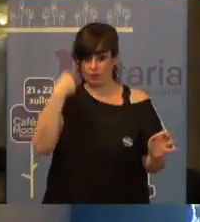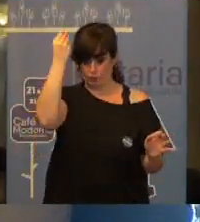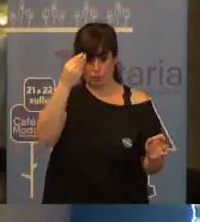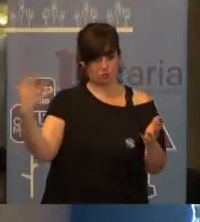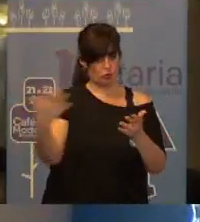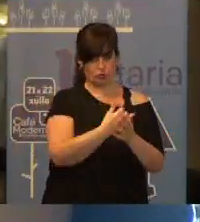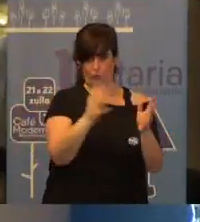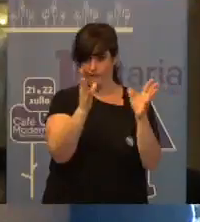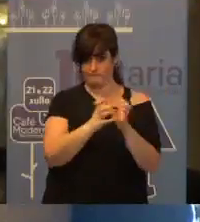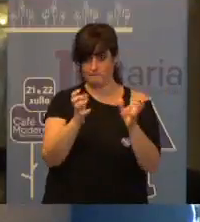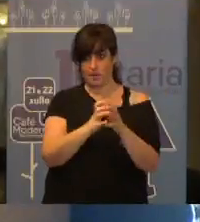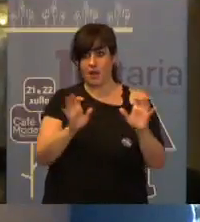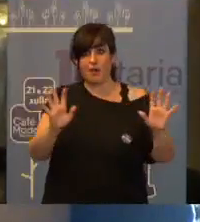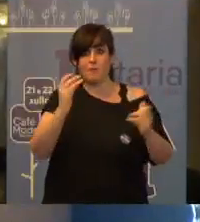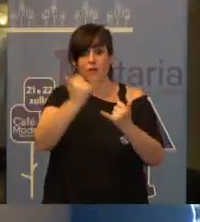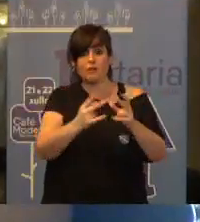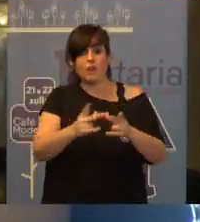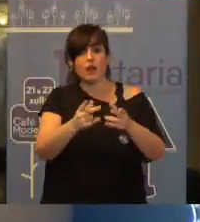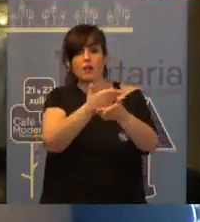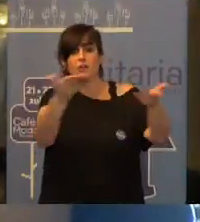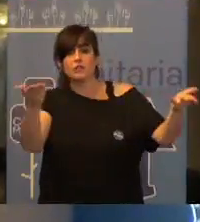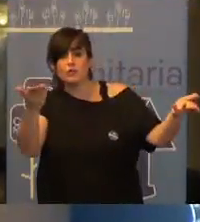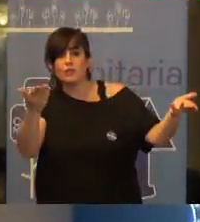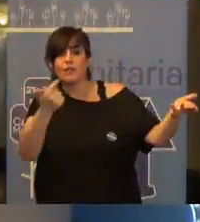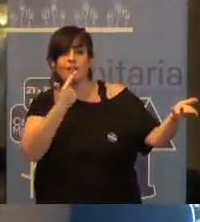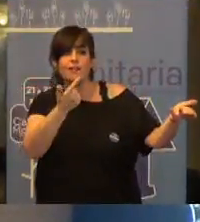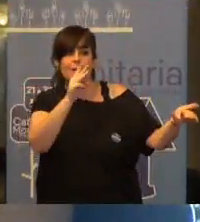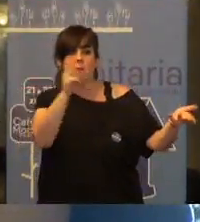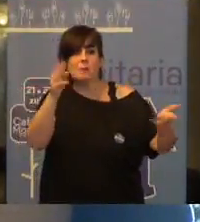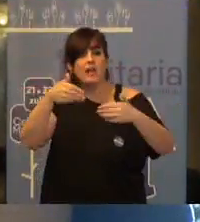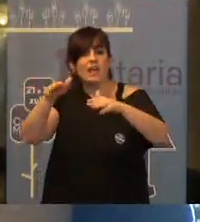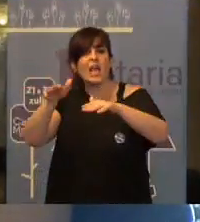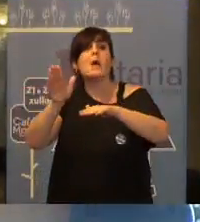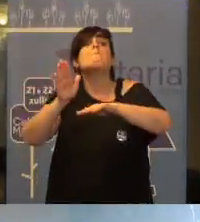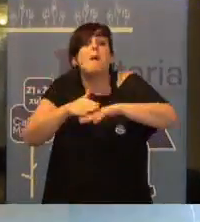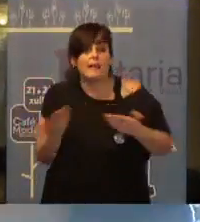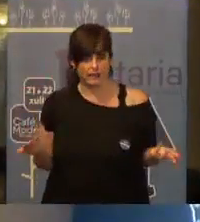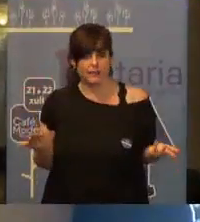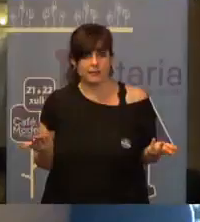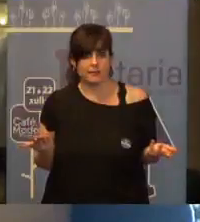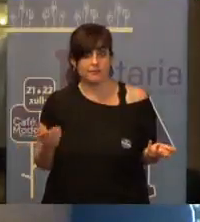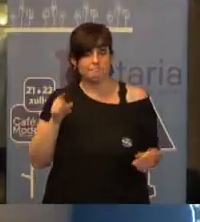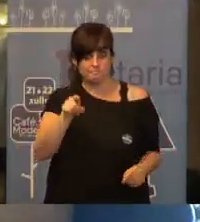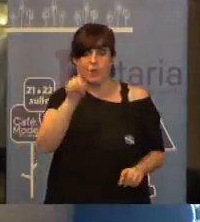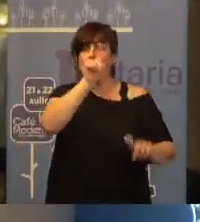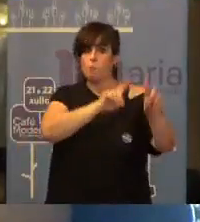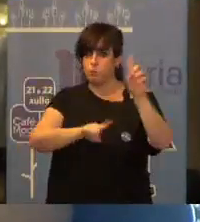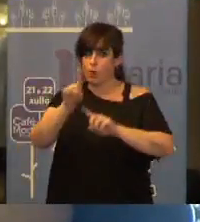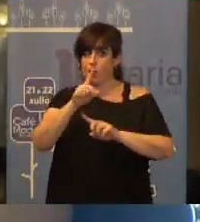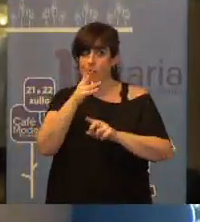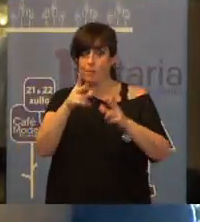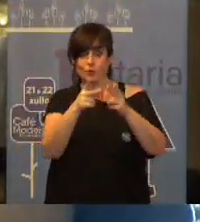o PP, pero o que non transmitimos á sociedade é desbancar o PP para facer que? E iso é un problema. E